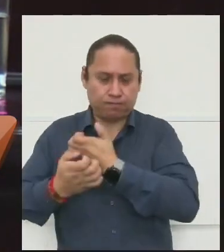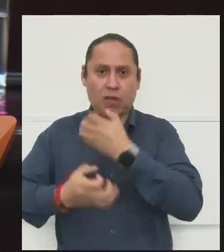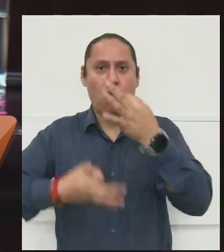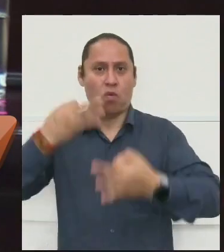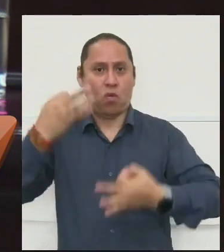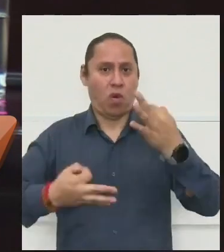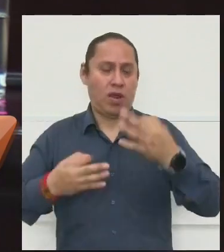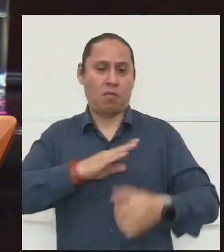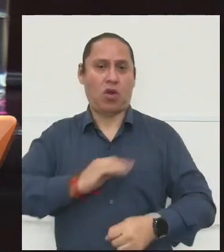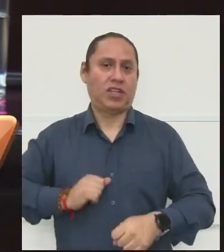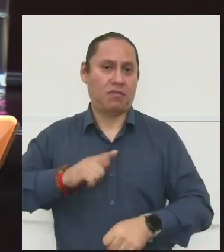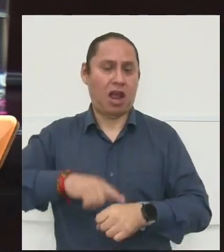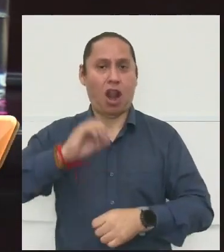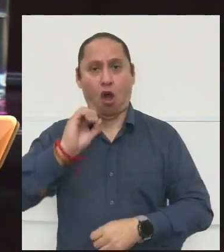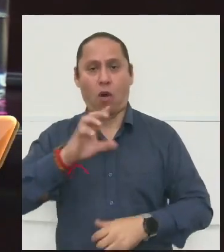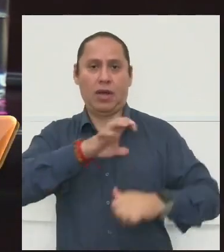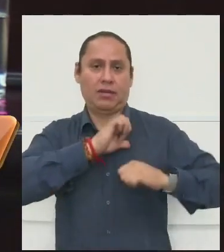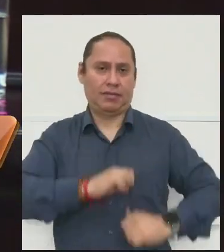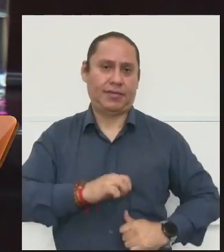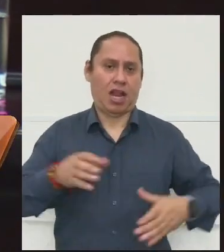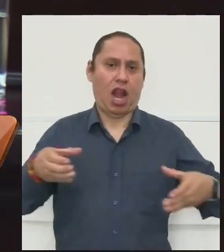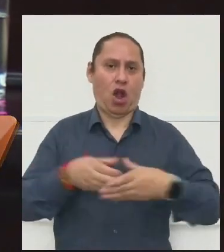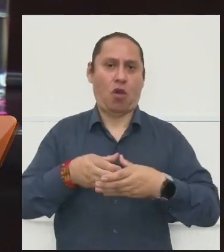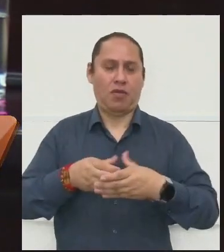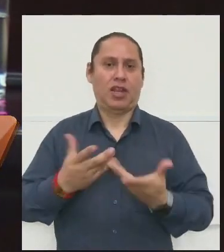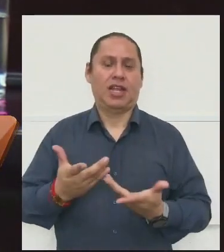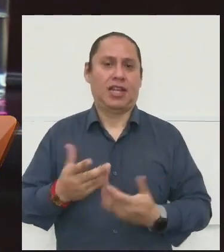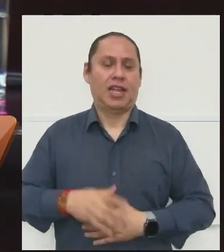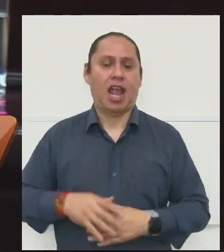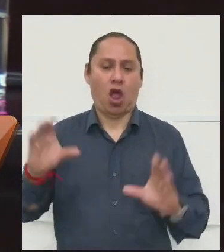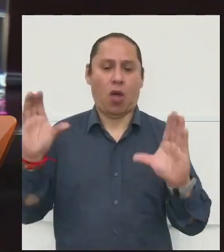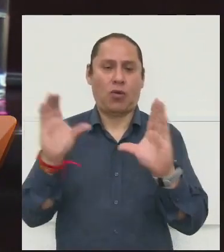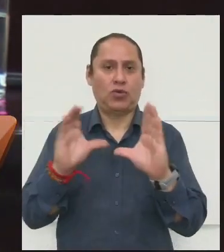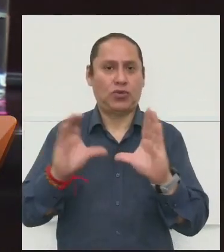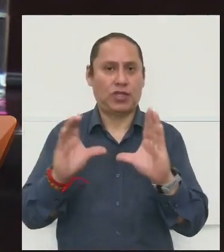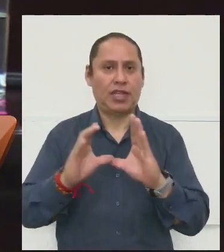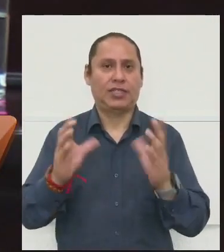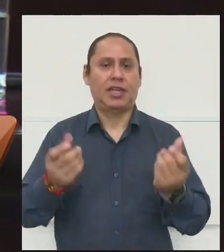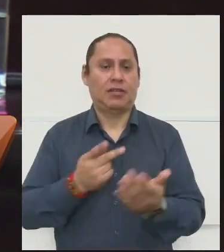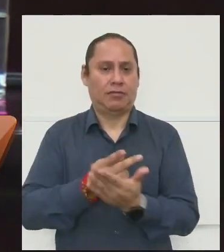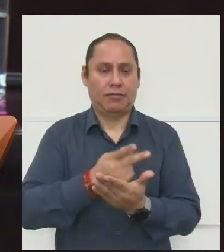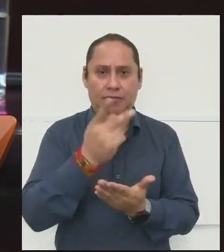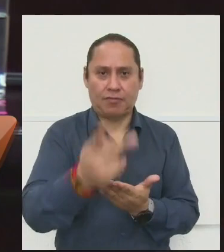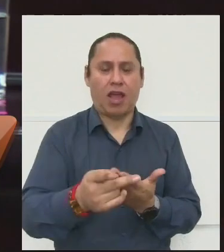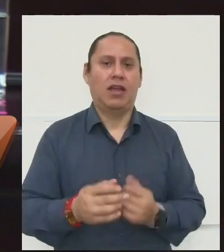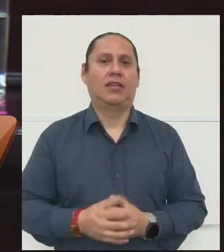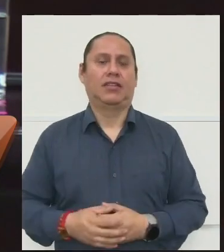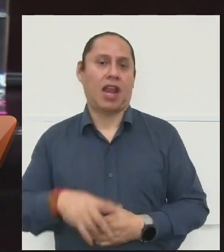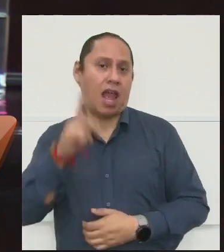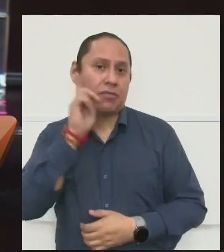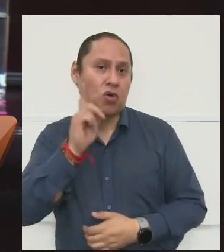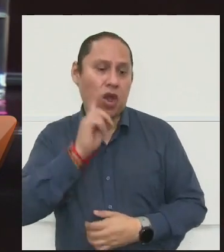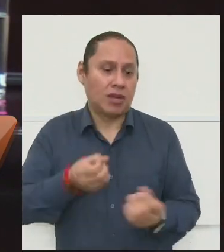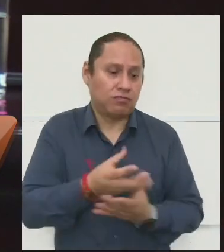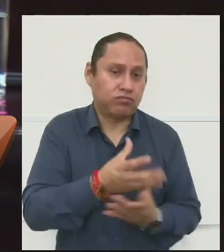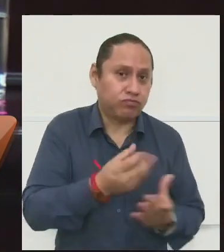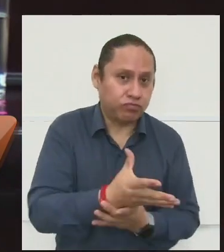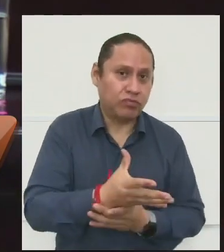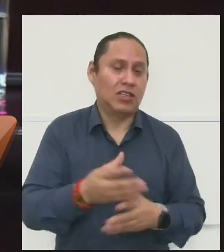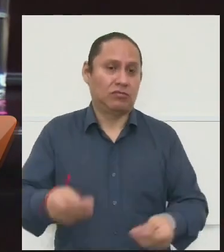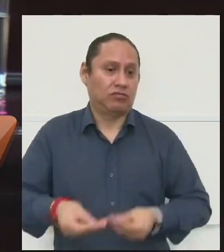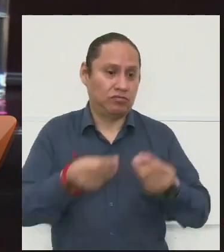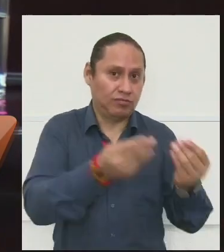juez municipal o autoridad de la comunidad las constancias expedidas por parteras en el estado de